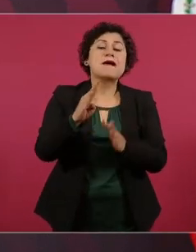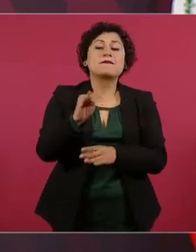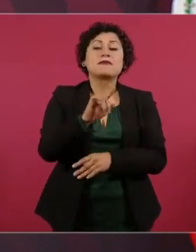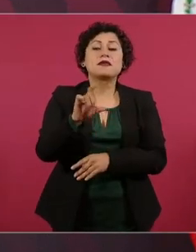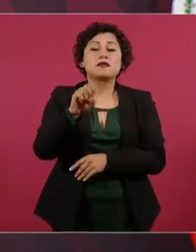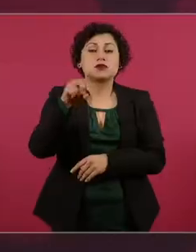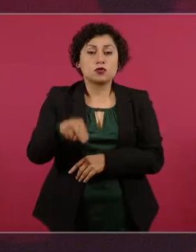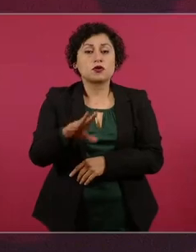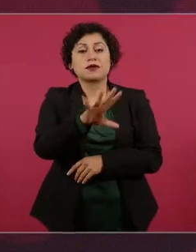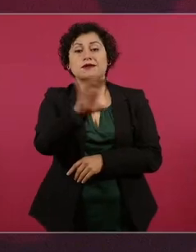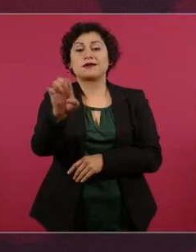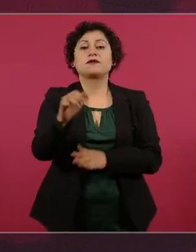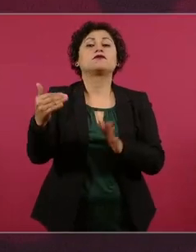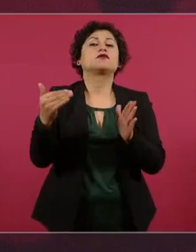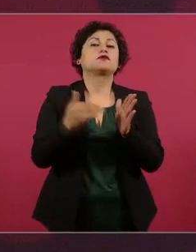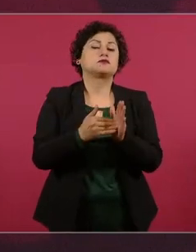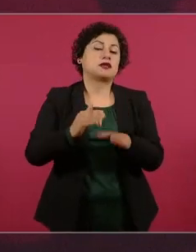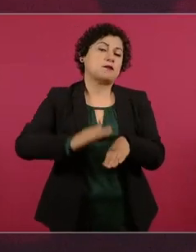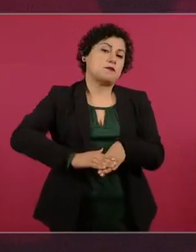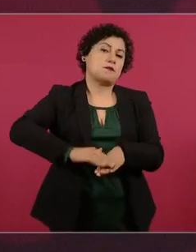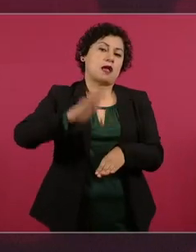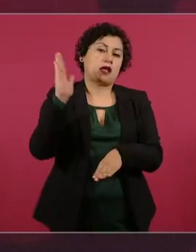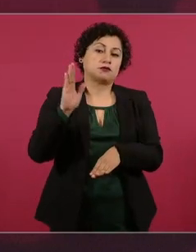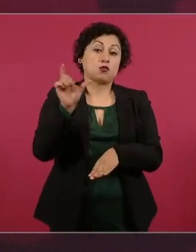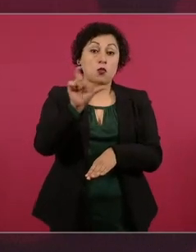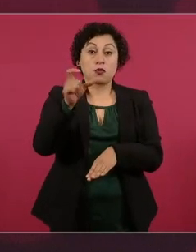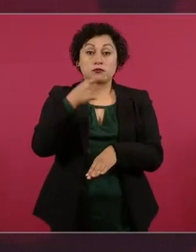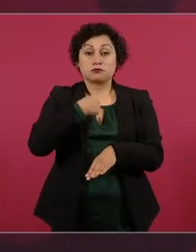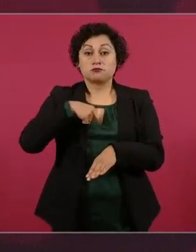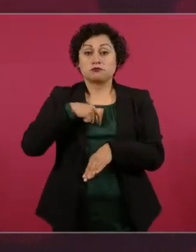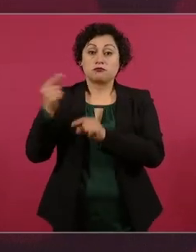desde que llegamos a la fecha.